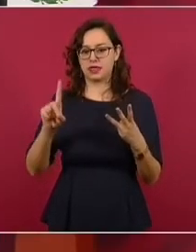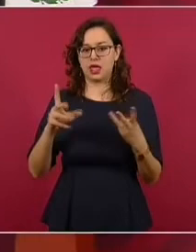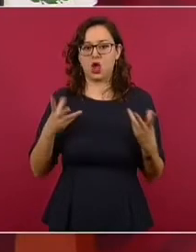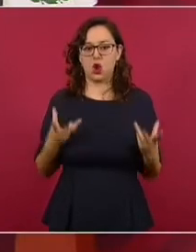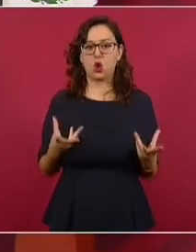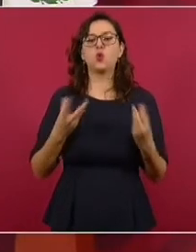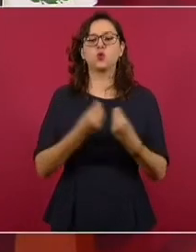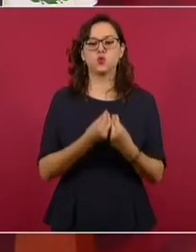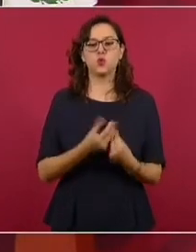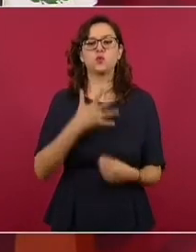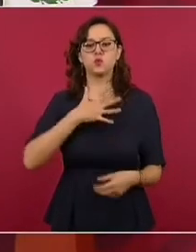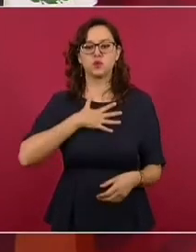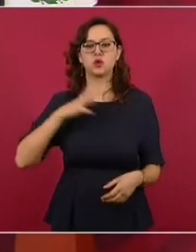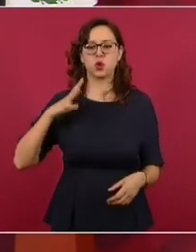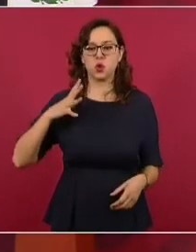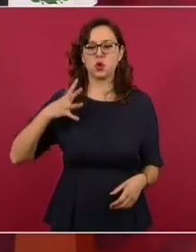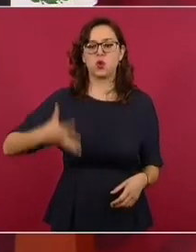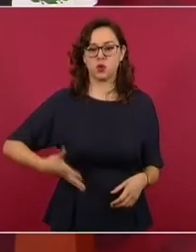Un orgullo